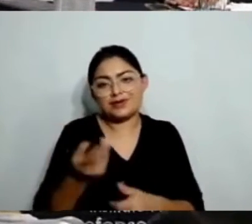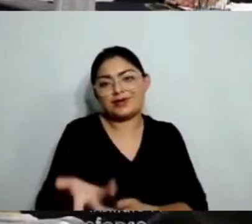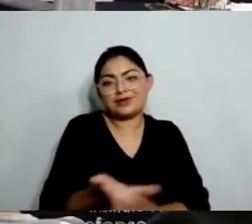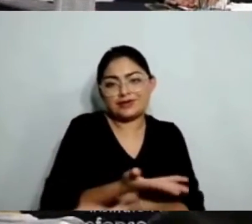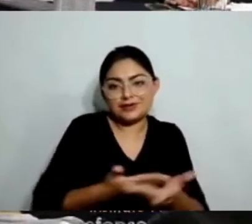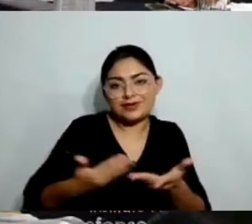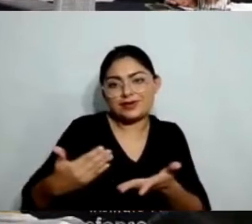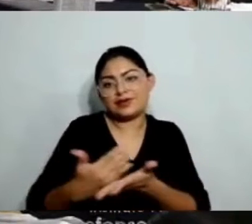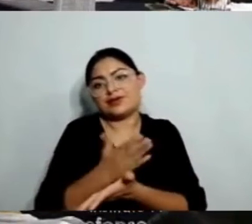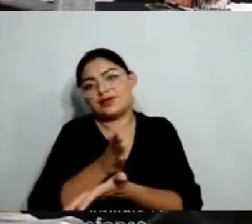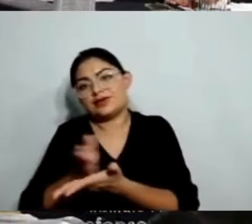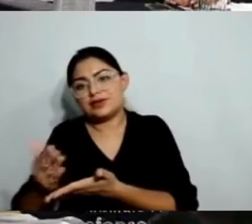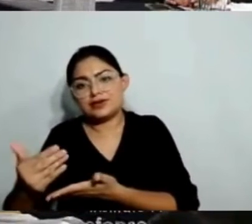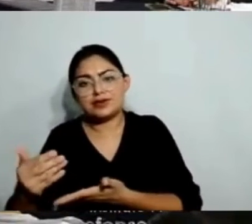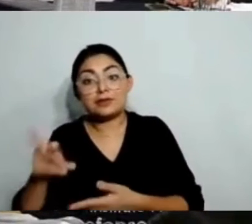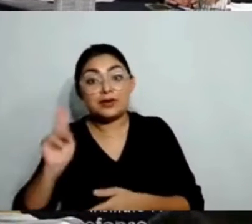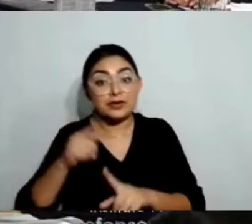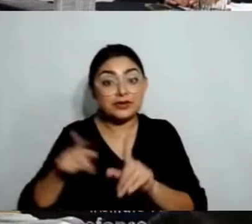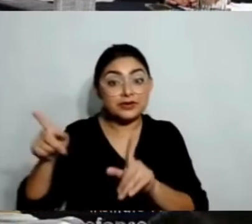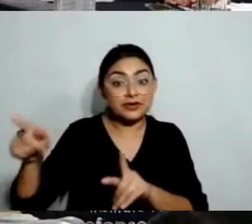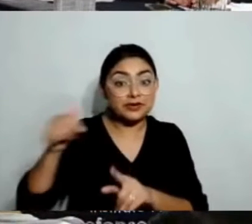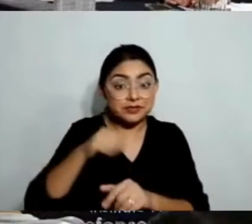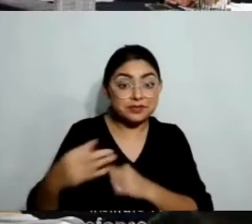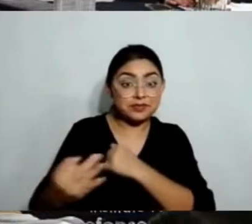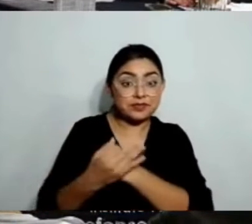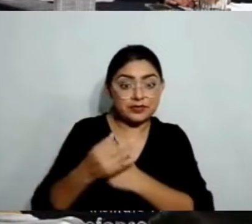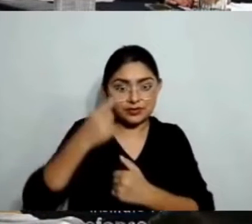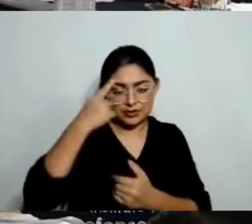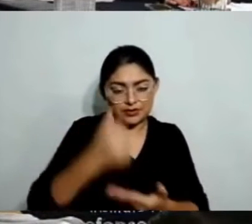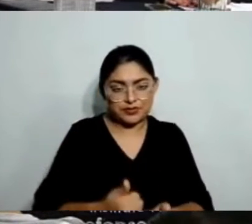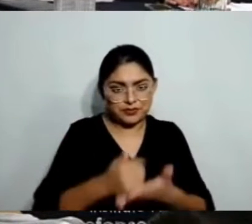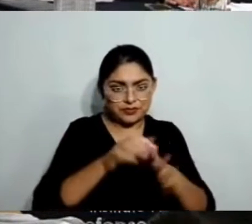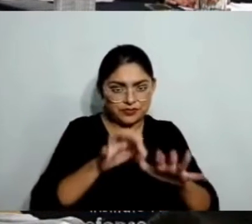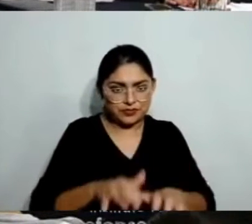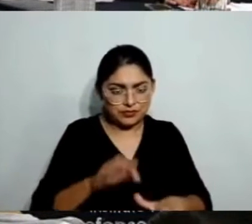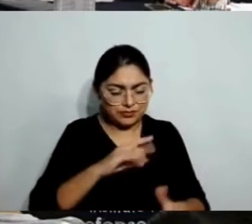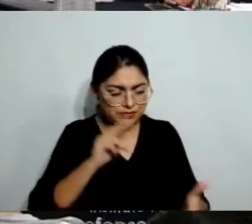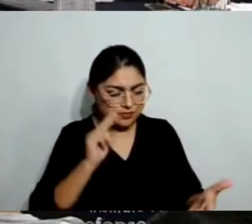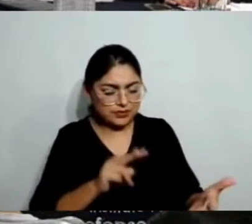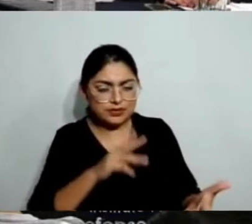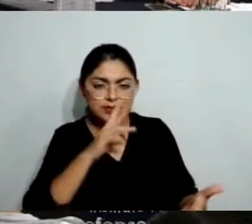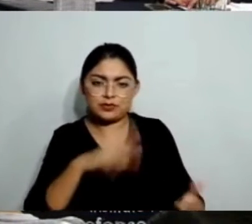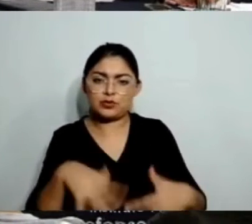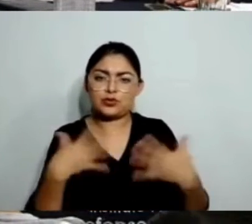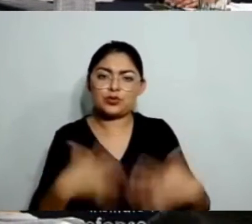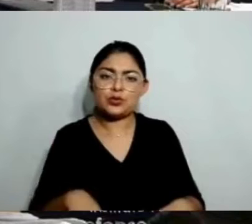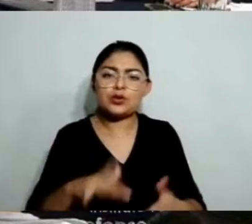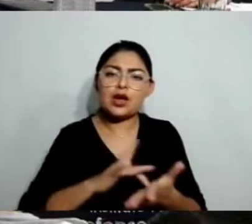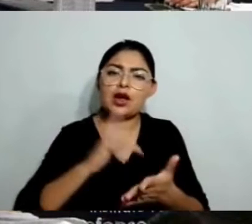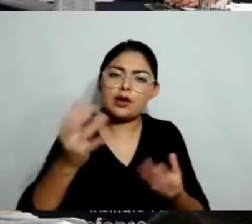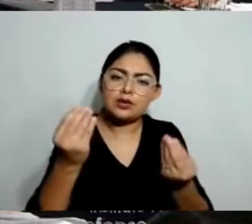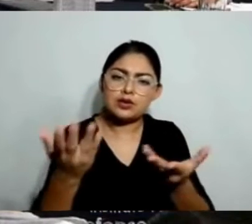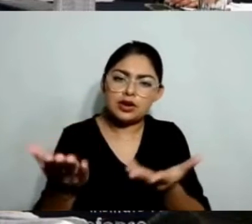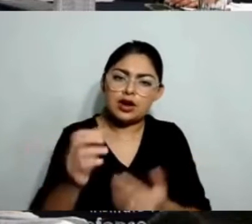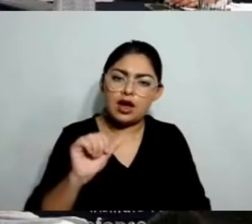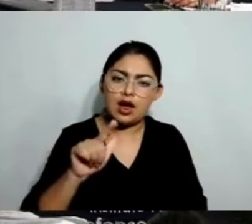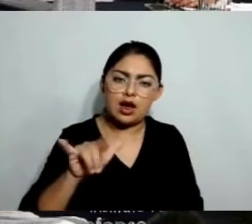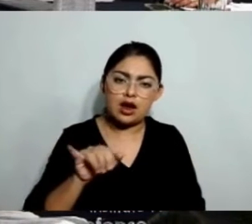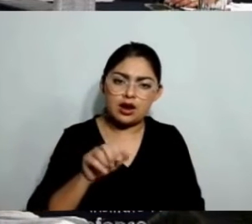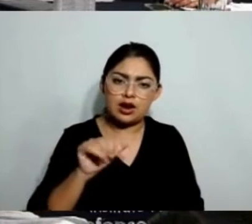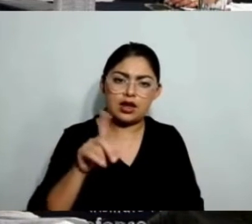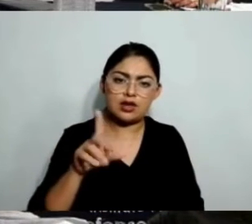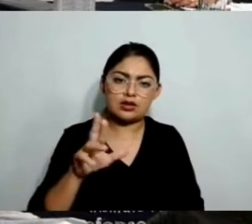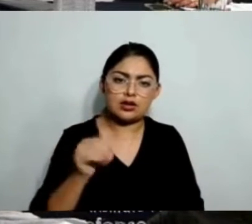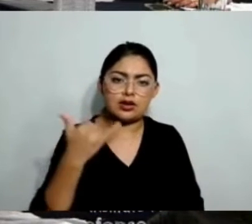Ale siempre garantizó eso y creo que el resultado se puede ver acá te lo agradezco mucho Ale y todo el apoyo también de Alex Alex